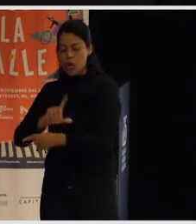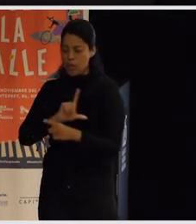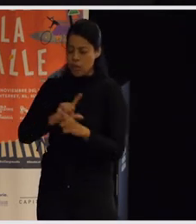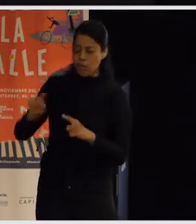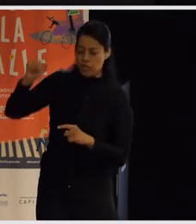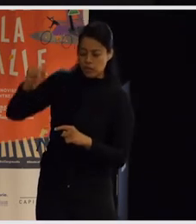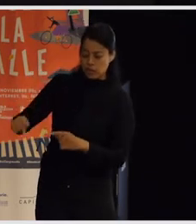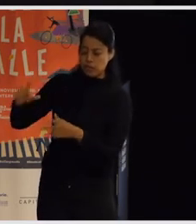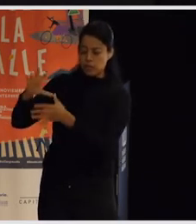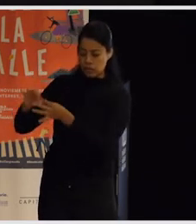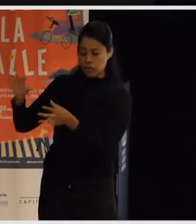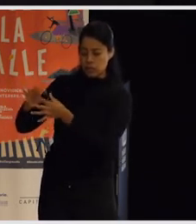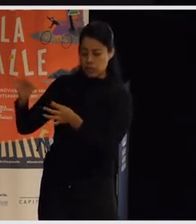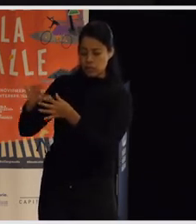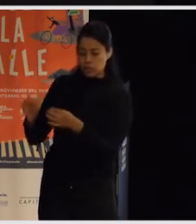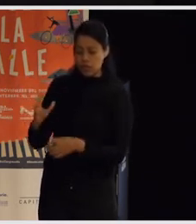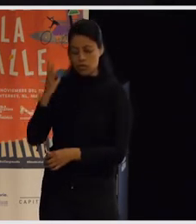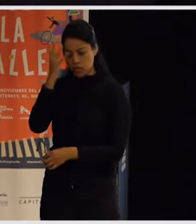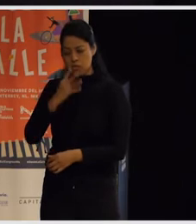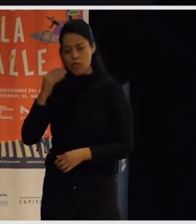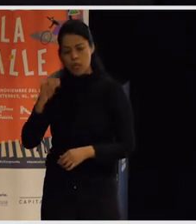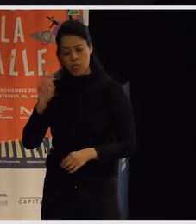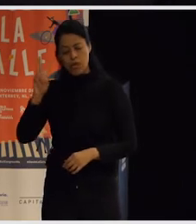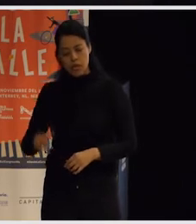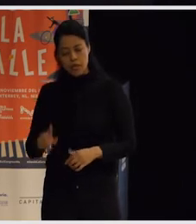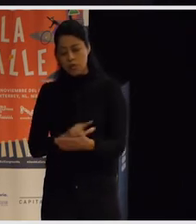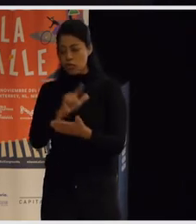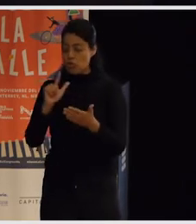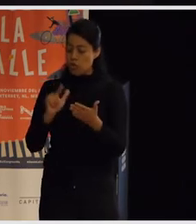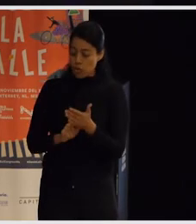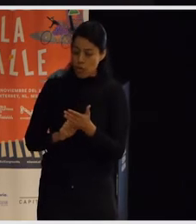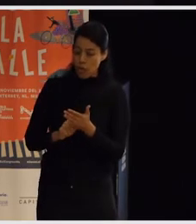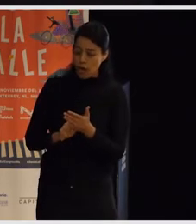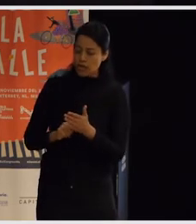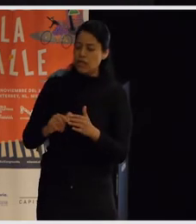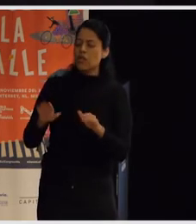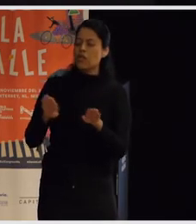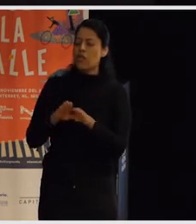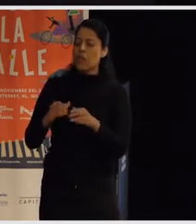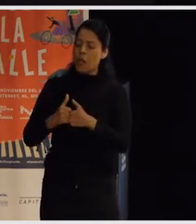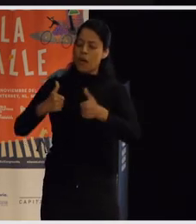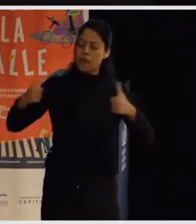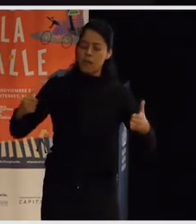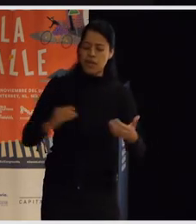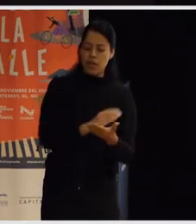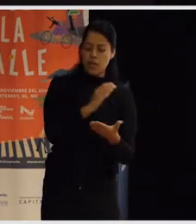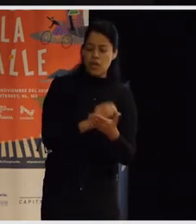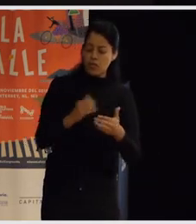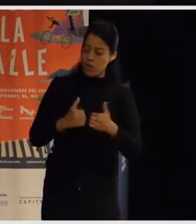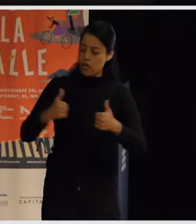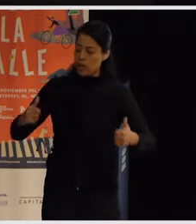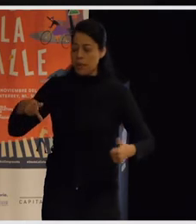caer que nos expliquen y todo estuvo bien padre porque la verdad son lugares súper como alejados de la ciudad pero que vale muchísimo